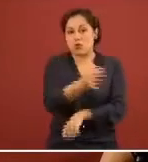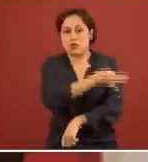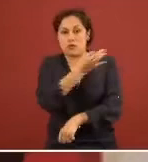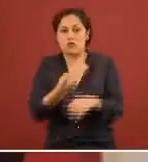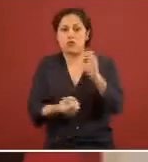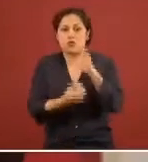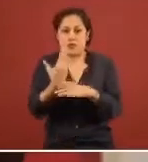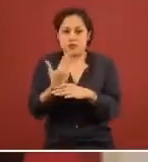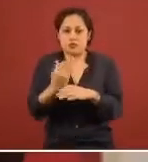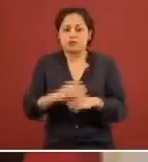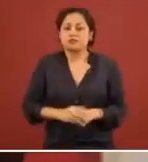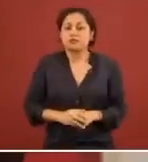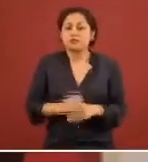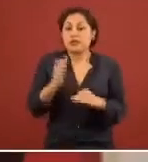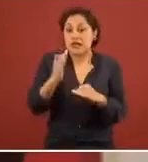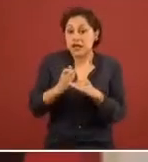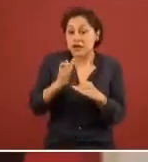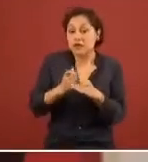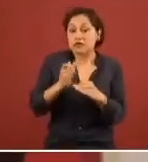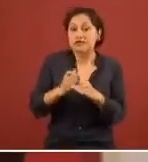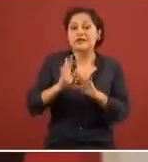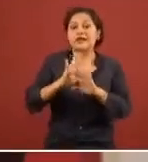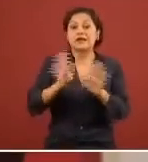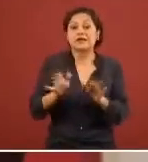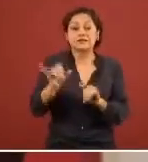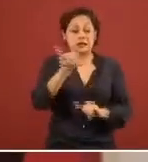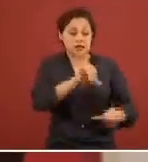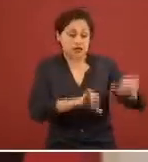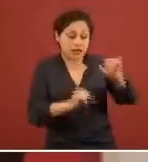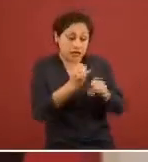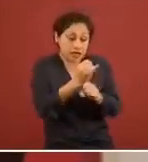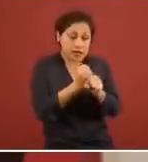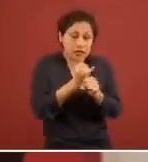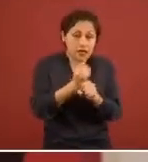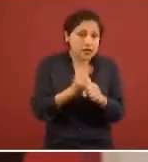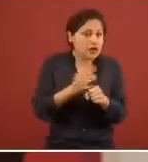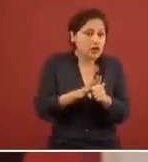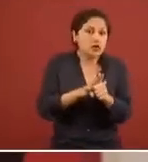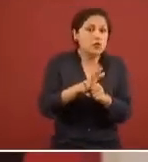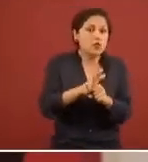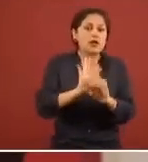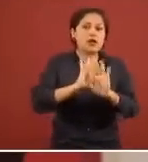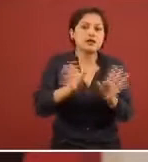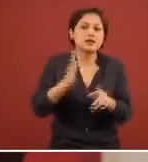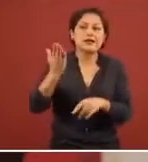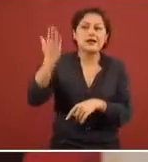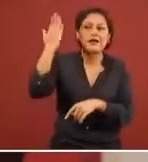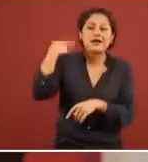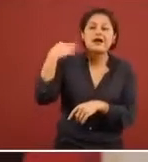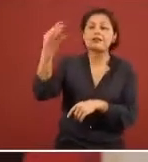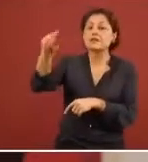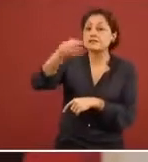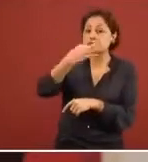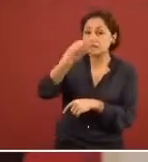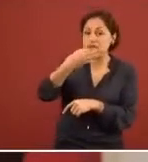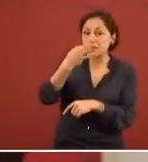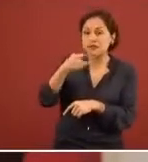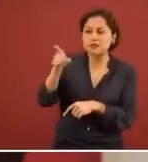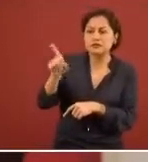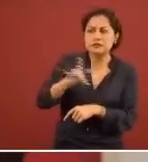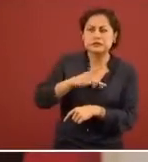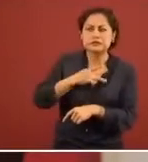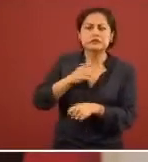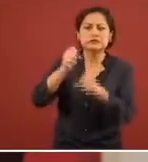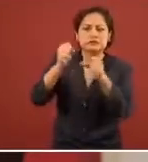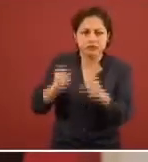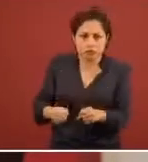investigación, ya en una fase clínica directa, son medicamentos que existen, se han probado como medicamentos seguros,